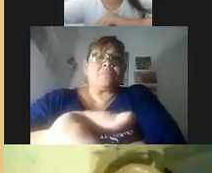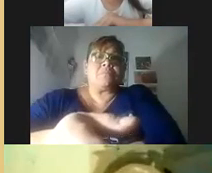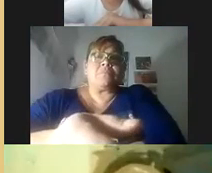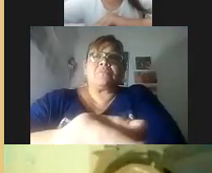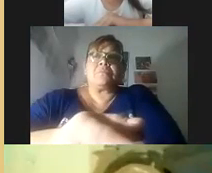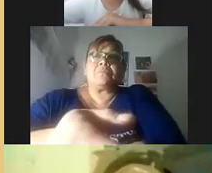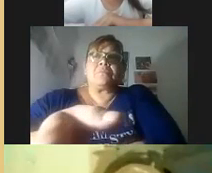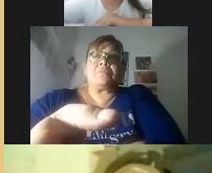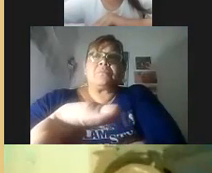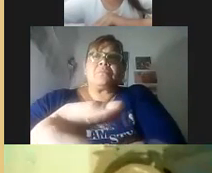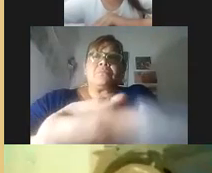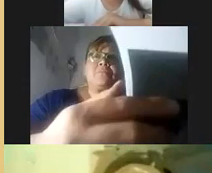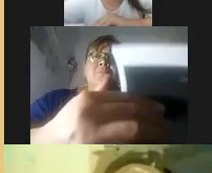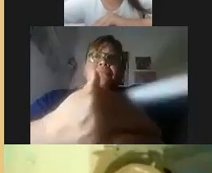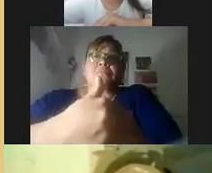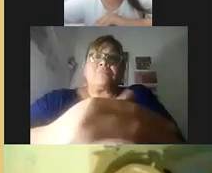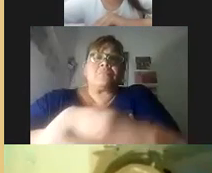hueso?